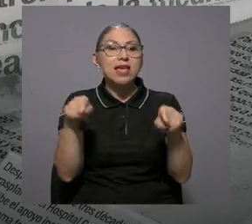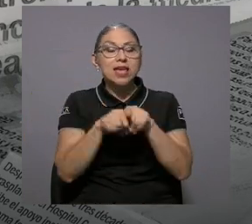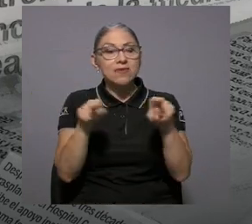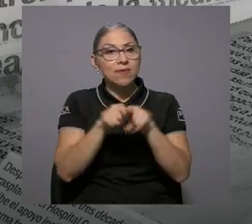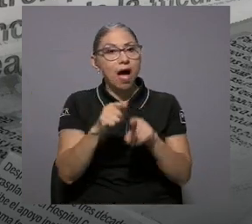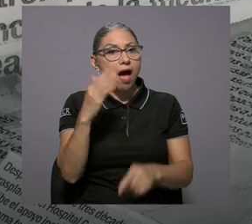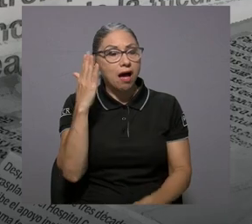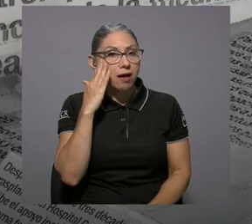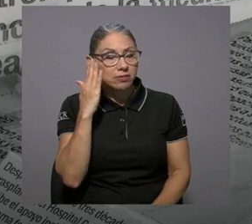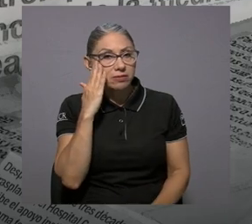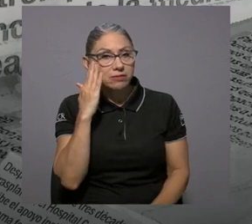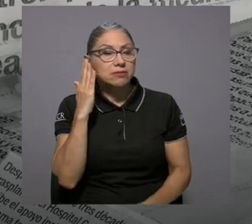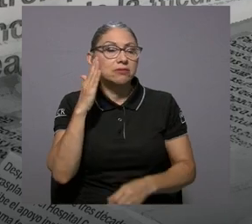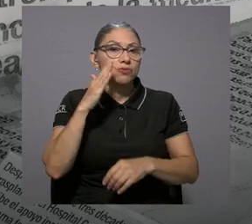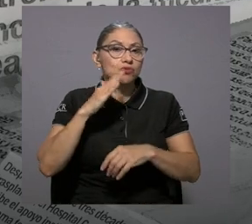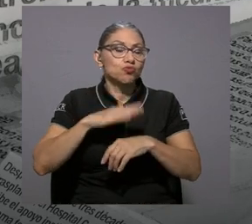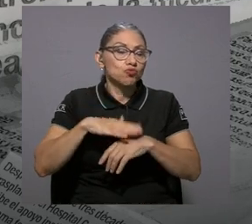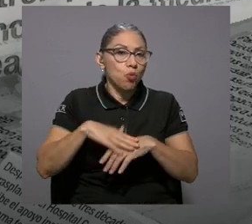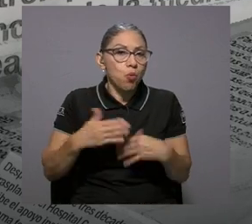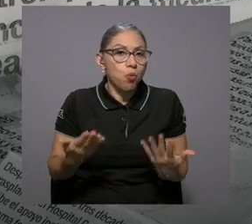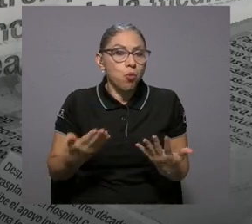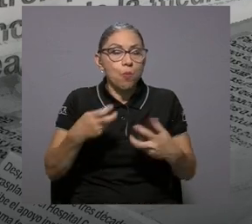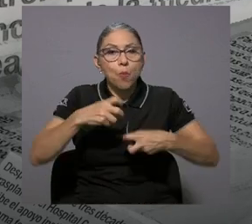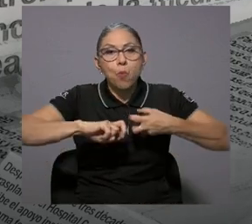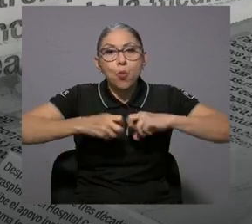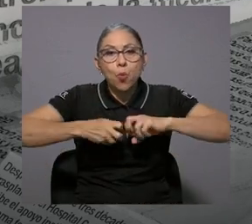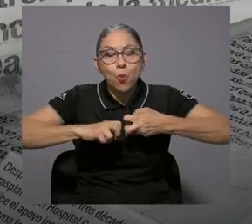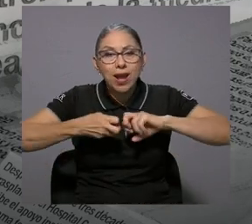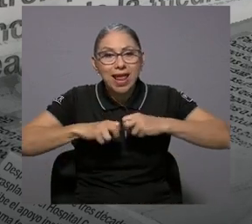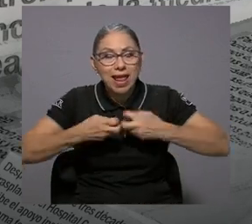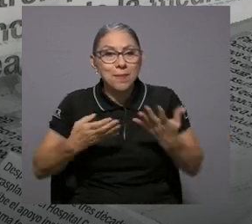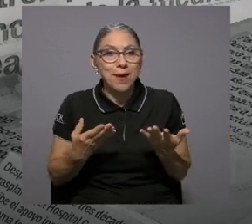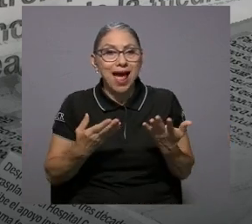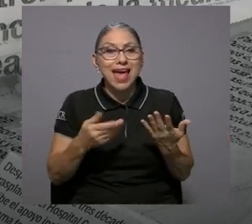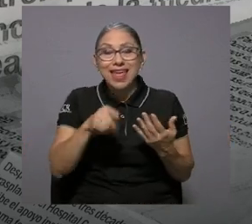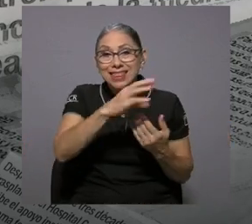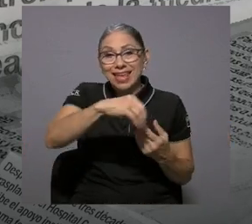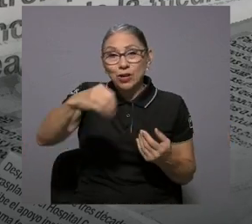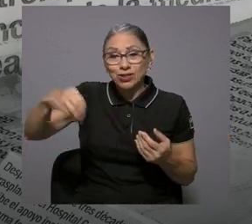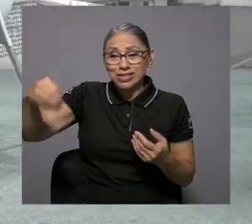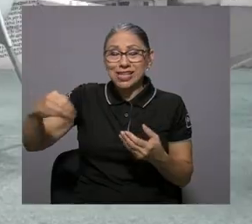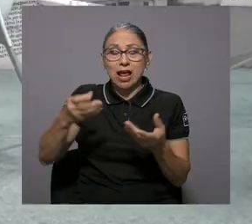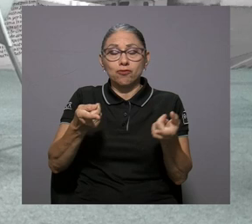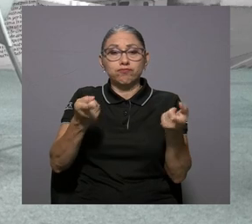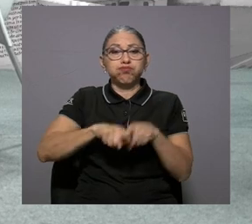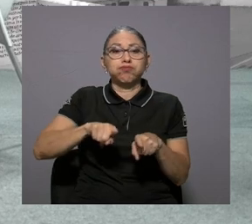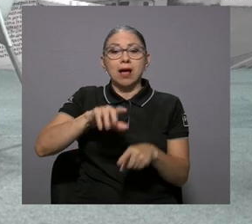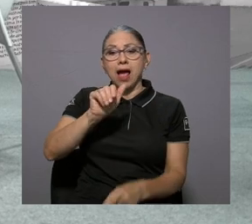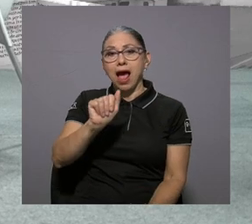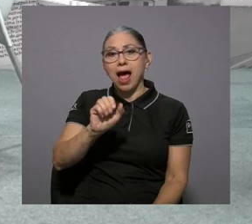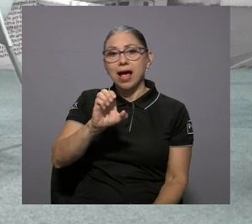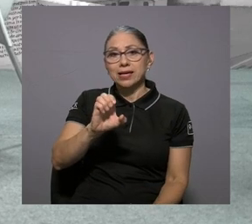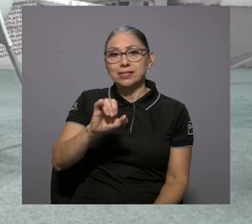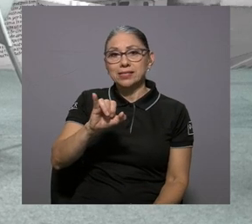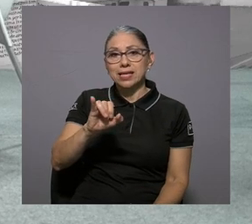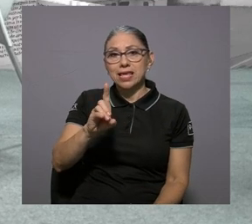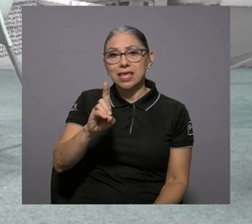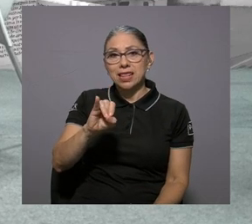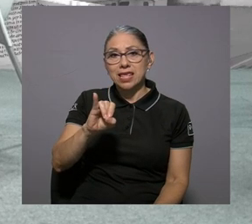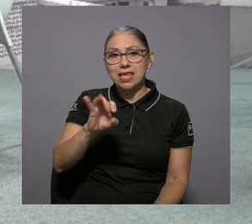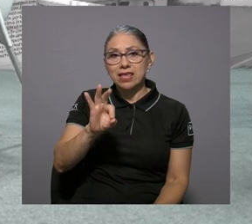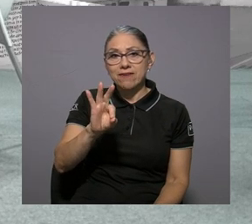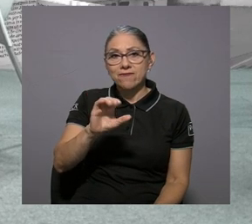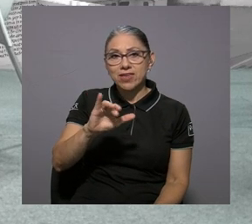en cuenta el problema de la acidificación del océano, del calentamiento del océano,